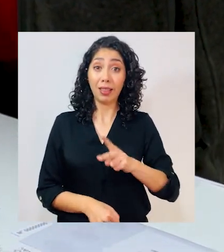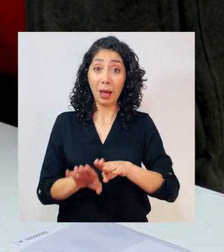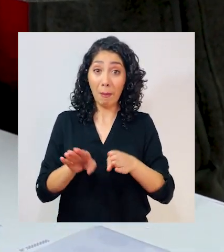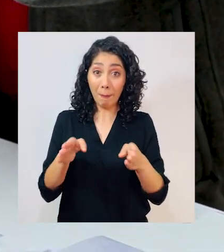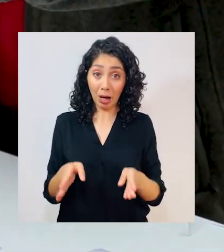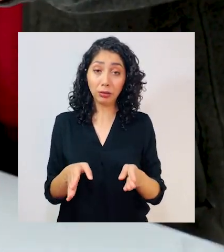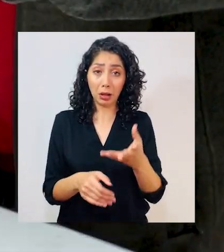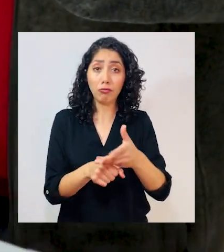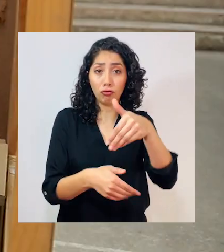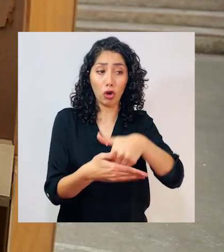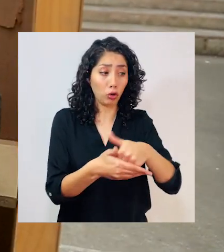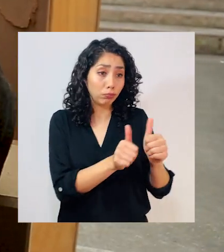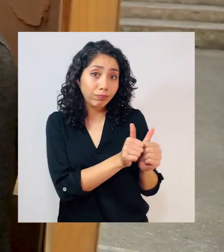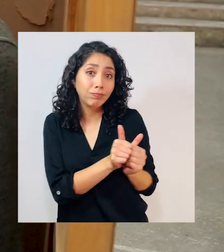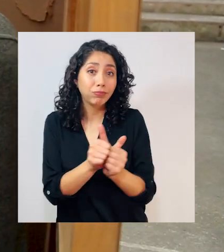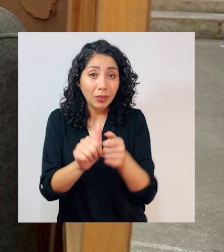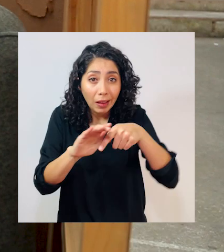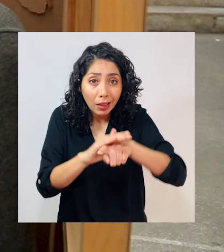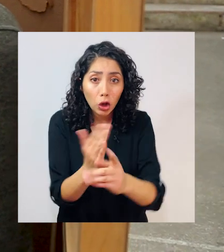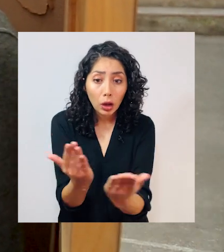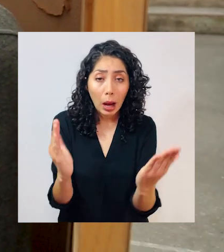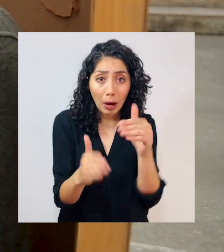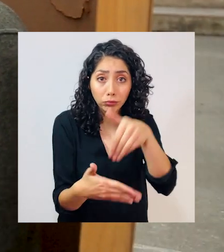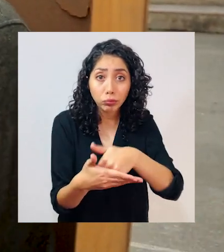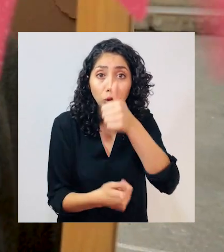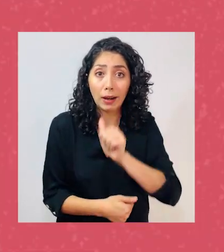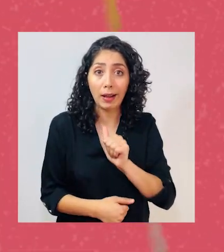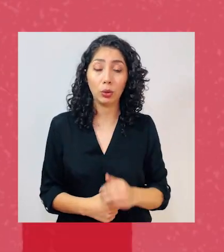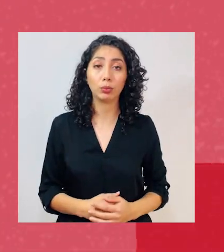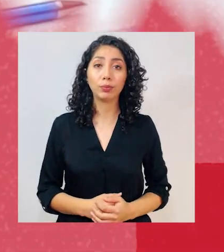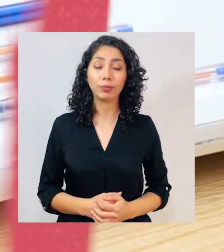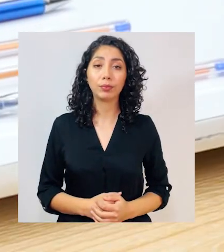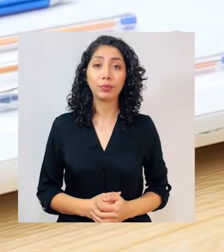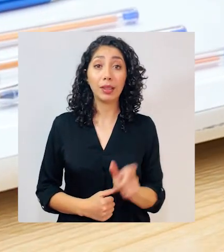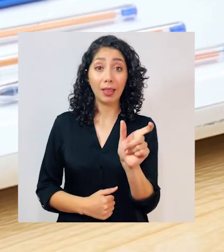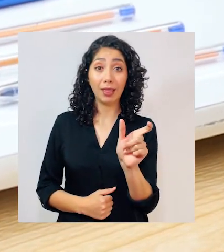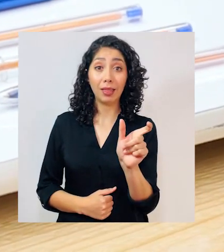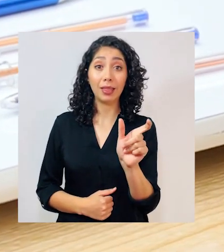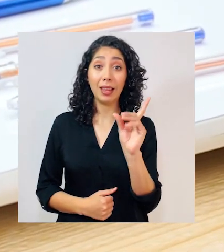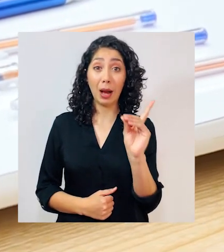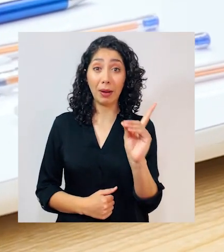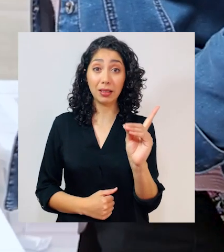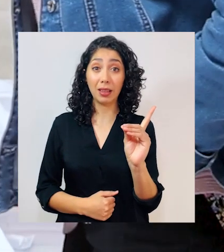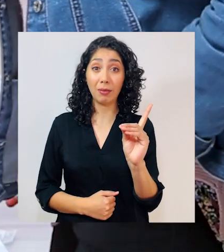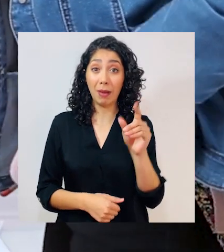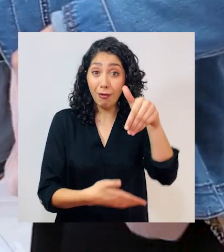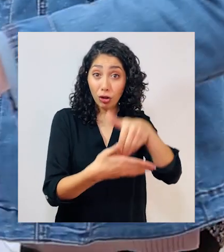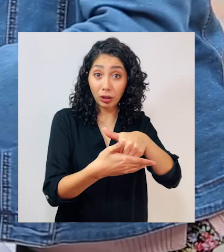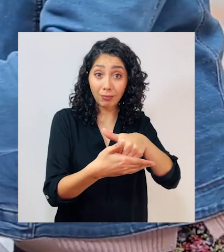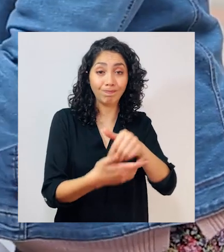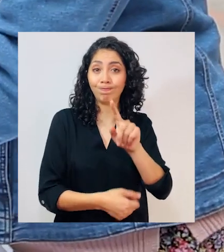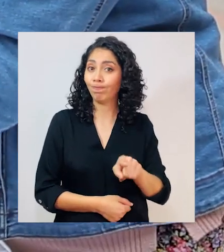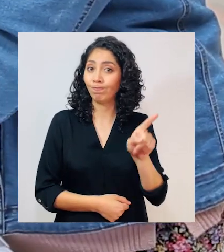utilizará el voto asistido y será acompañado hasta el interior de la Cámara Secreta. La credencial de discapacidad no es un